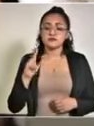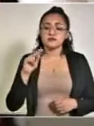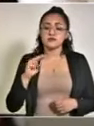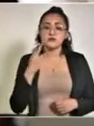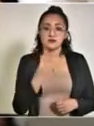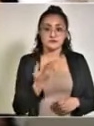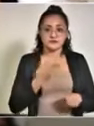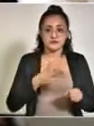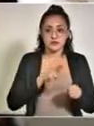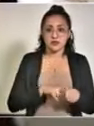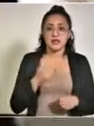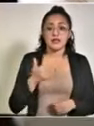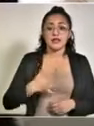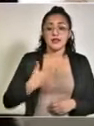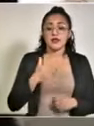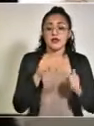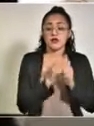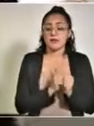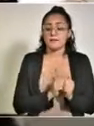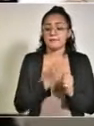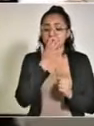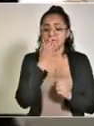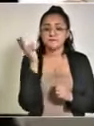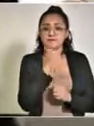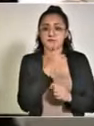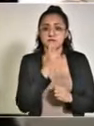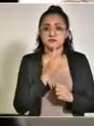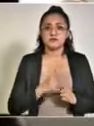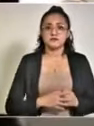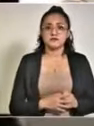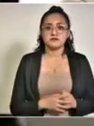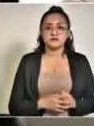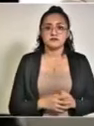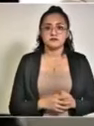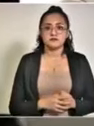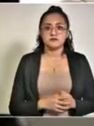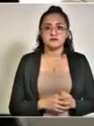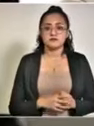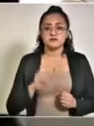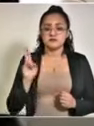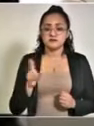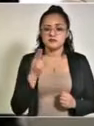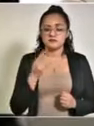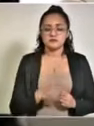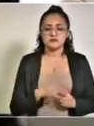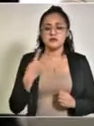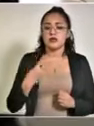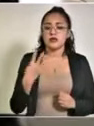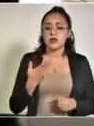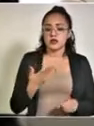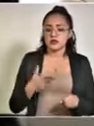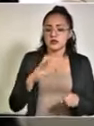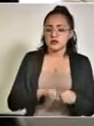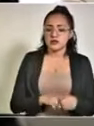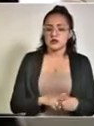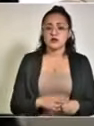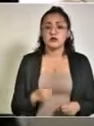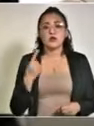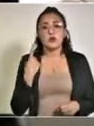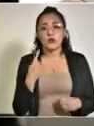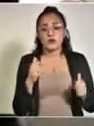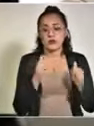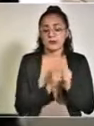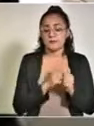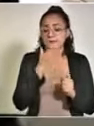83 hospitalizados y 15 con ventilación asistida. El Universitario, 14 hospitalizados y 1